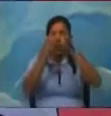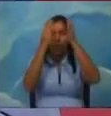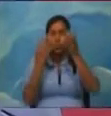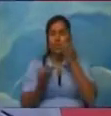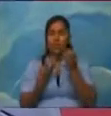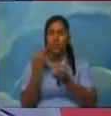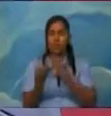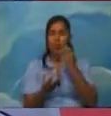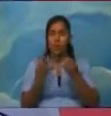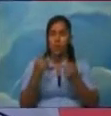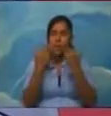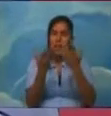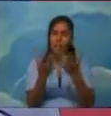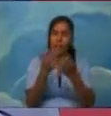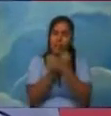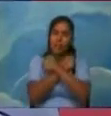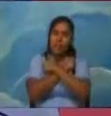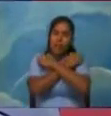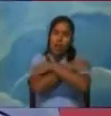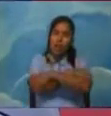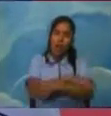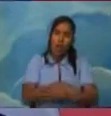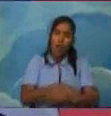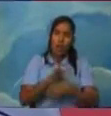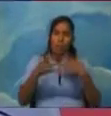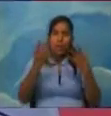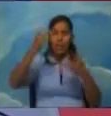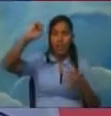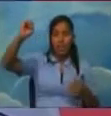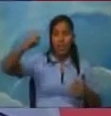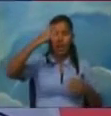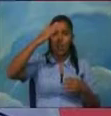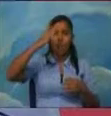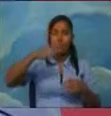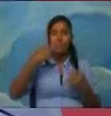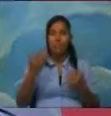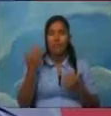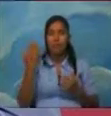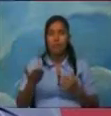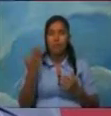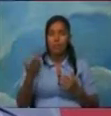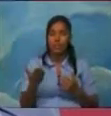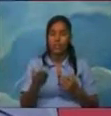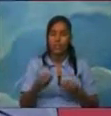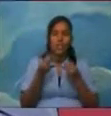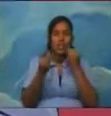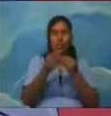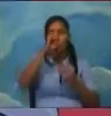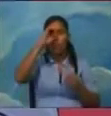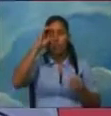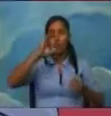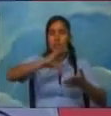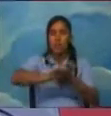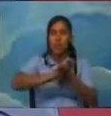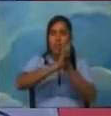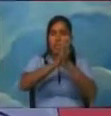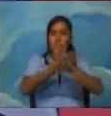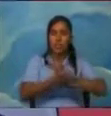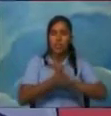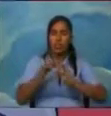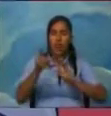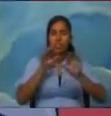darle calor y para darle la luz. ¡Qué importante! Y cómo Dios iba destruyendo a